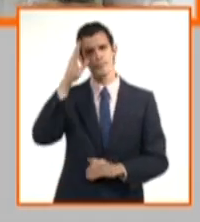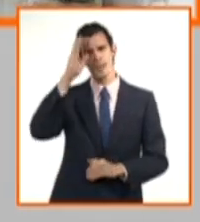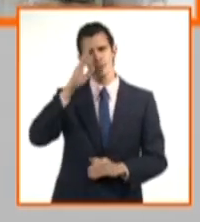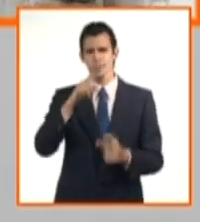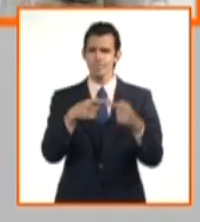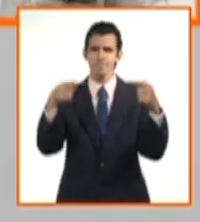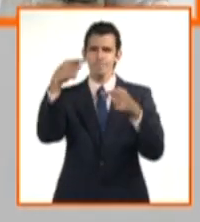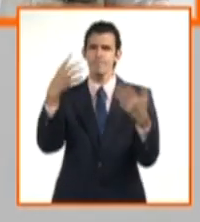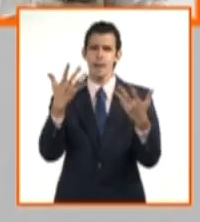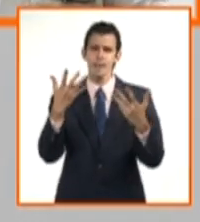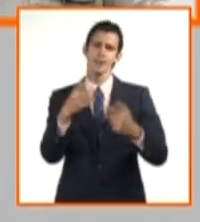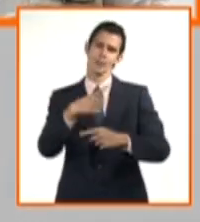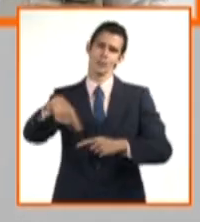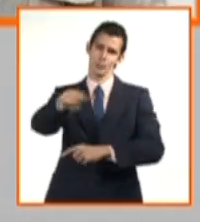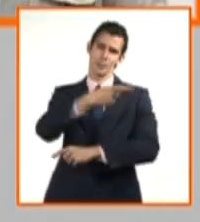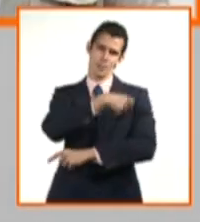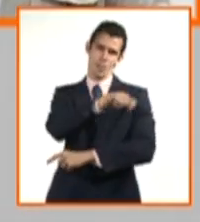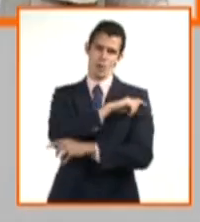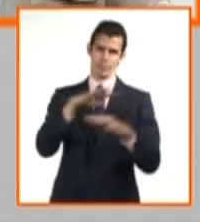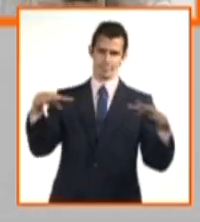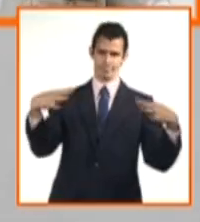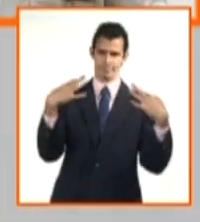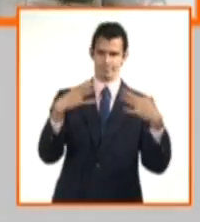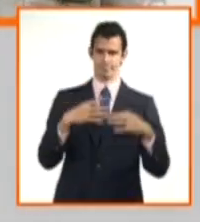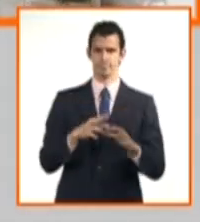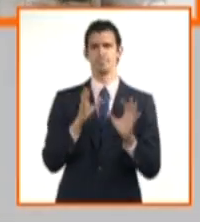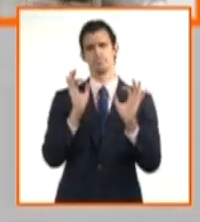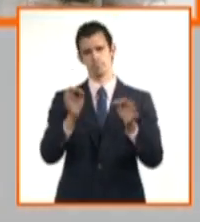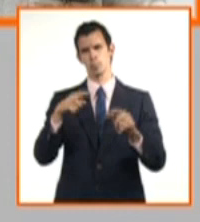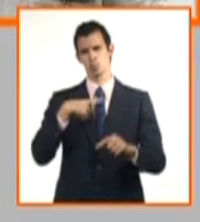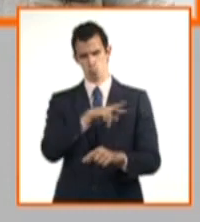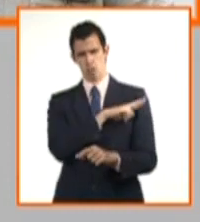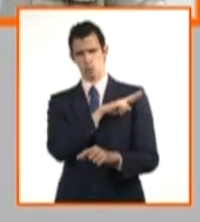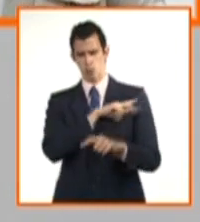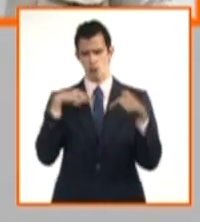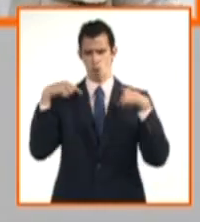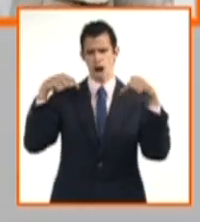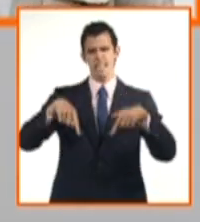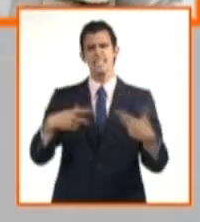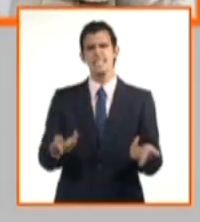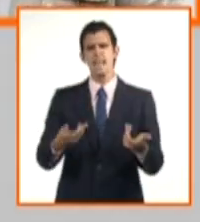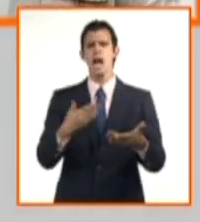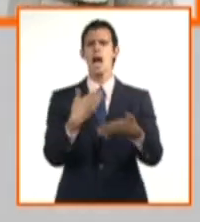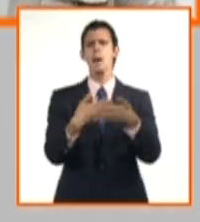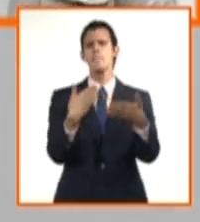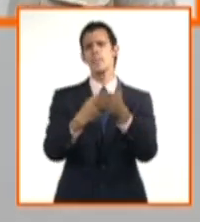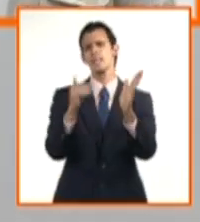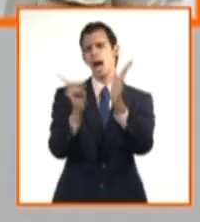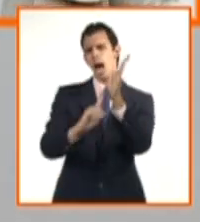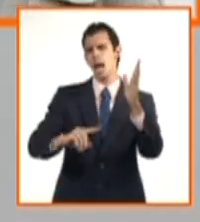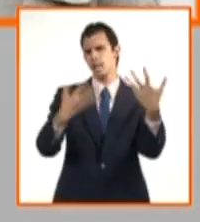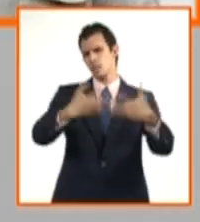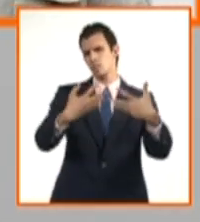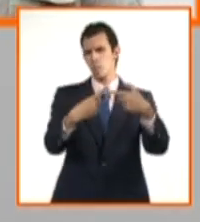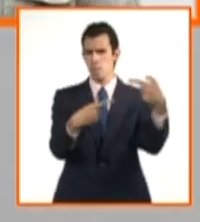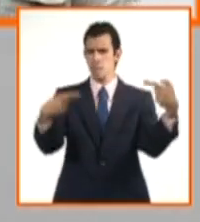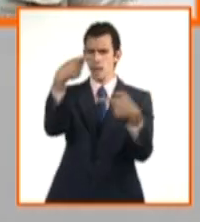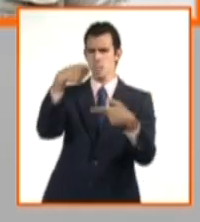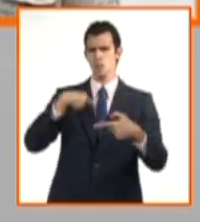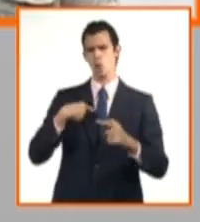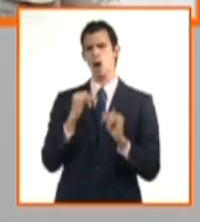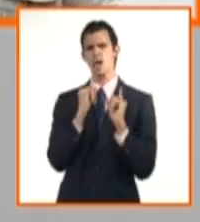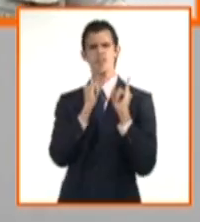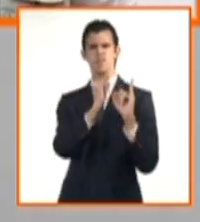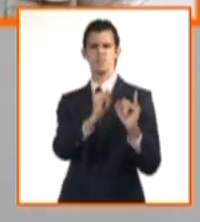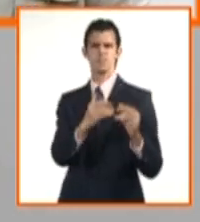estamos en la unión eléctrica realizamos este contacto para actualizar al país sobre la